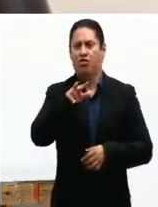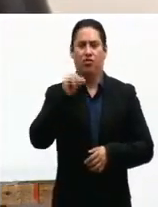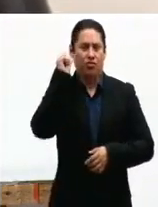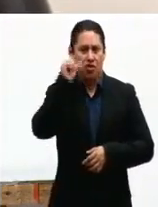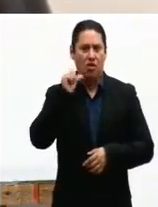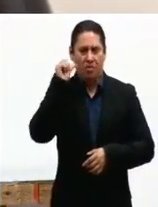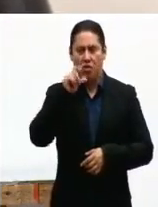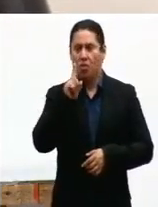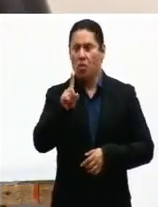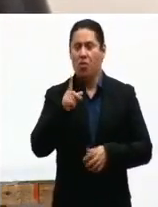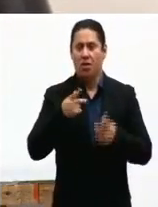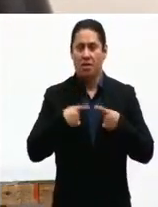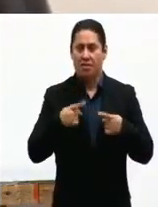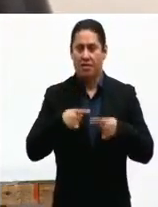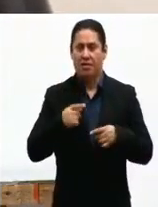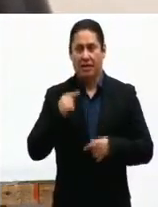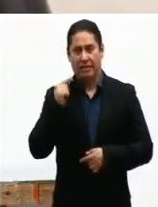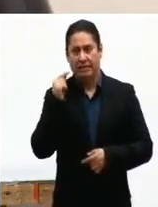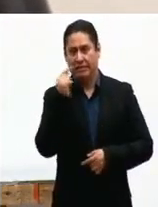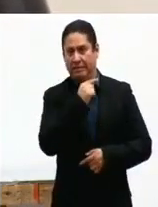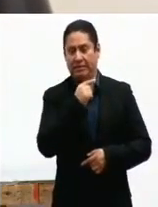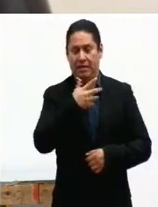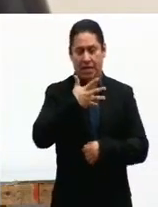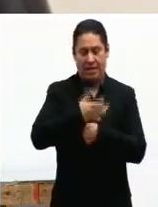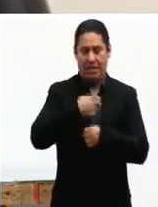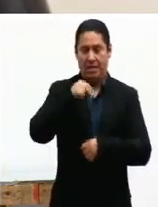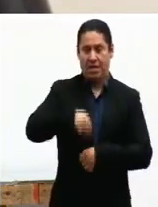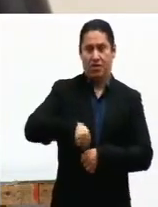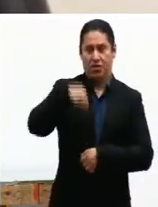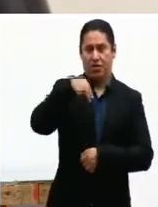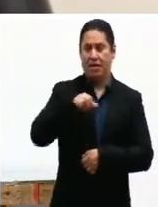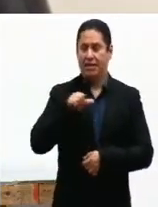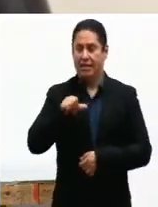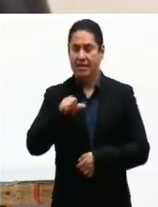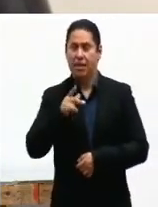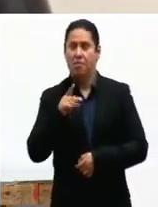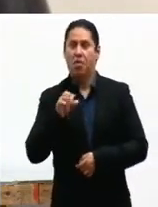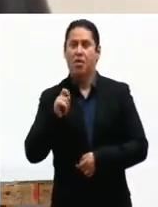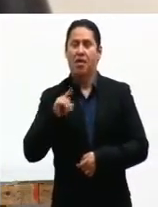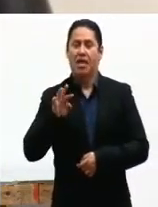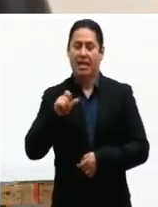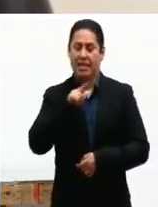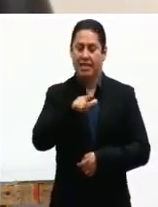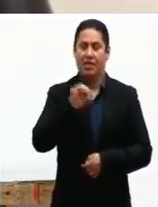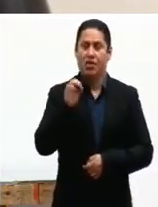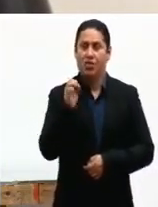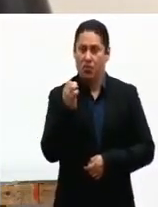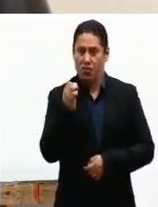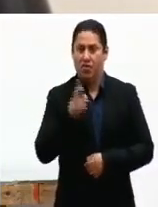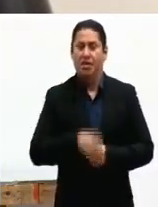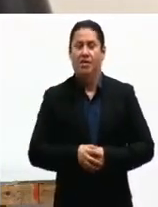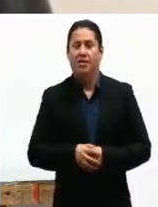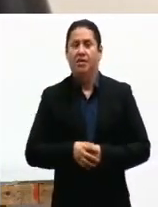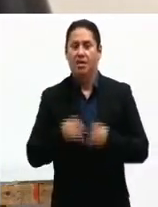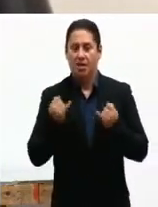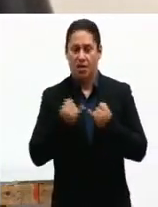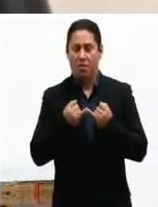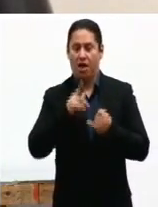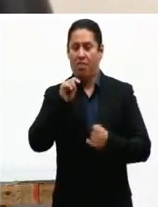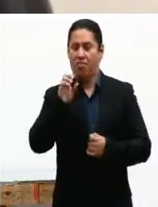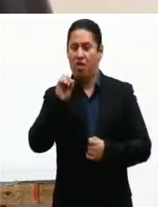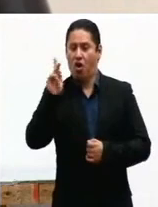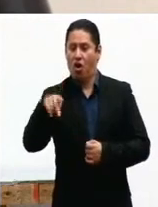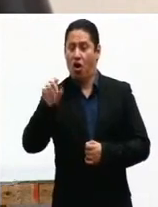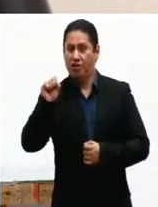hubo un ejecutado frente a Telcel en la Quinta Norte y 16 Poniente. El 17 de octubre aquí en el Tox, que